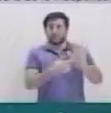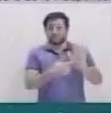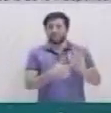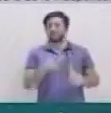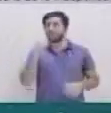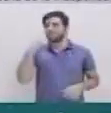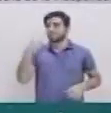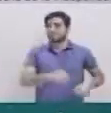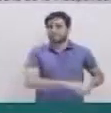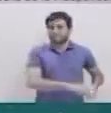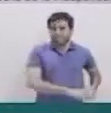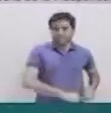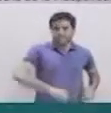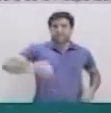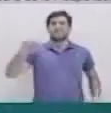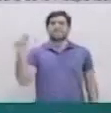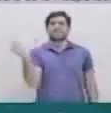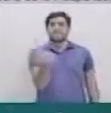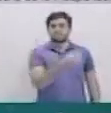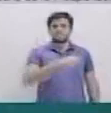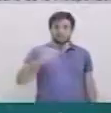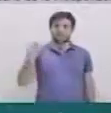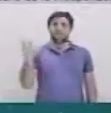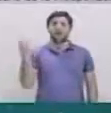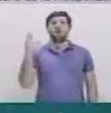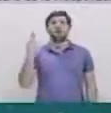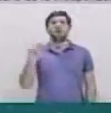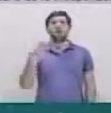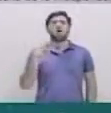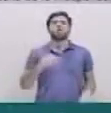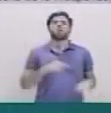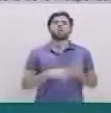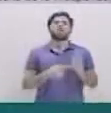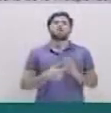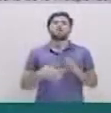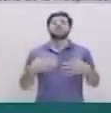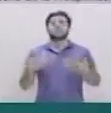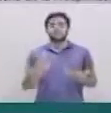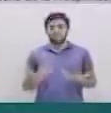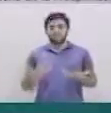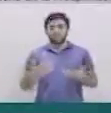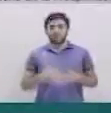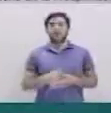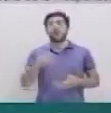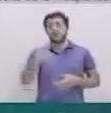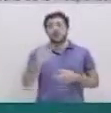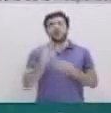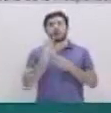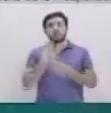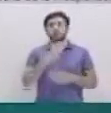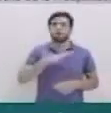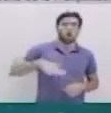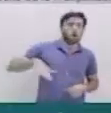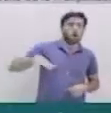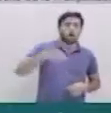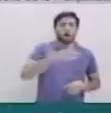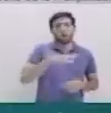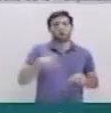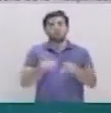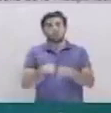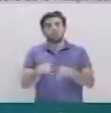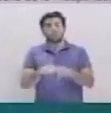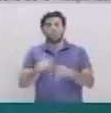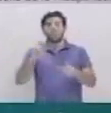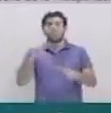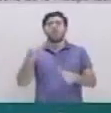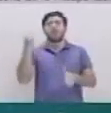ser. Las espadas son de oro. ¿Y qué nos representan? ¿Qué te puede representar a ti unas espadas en nuestro escudo nacional?